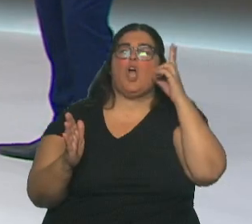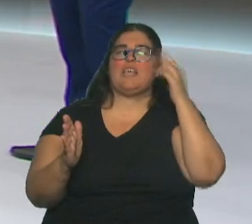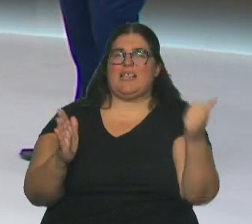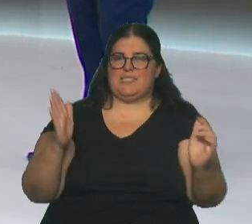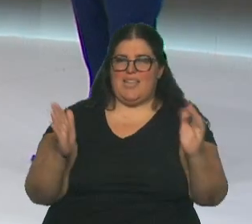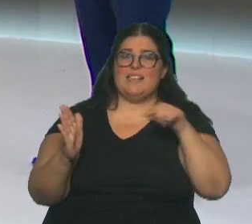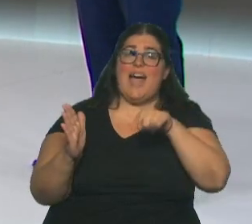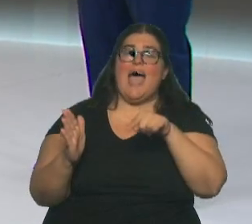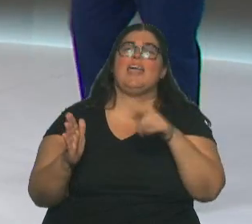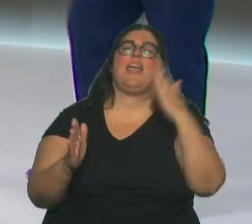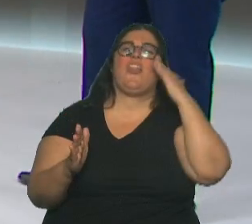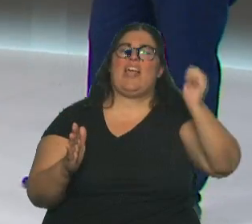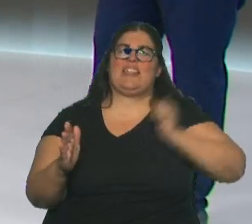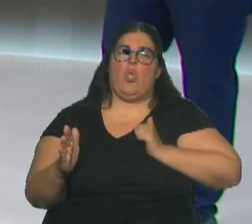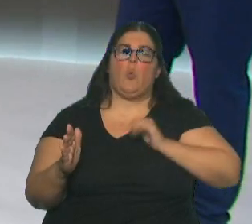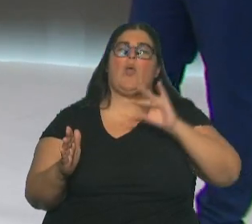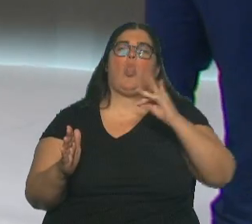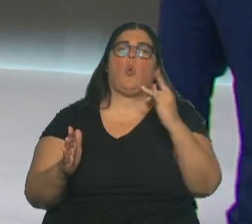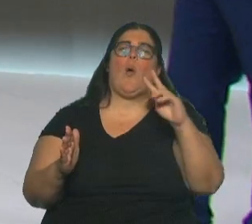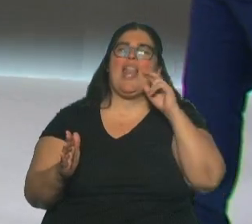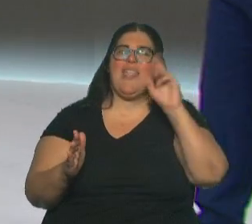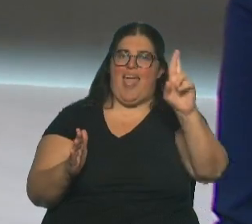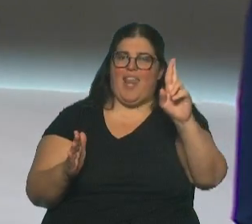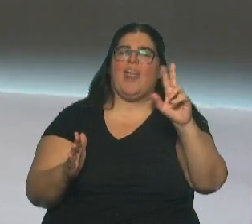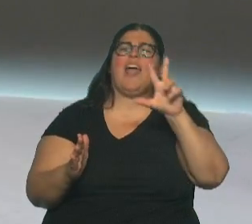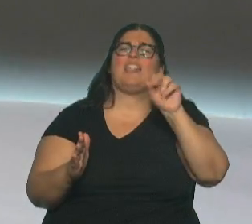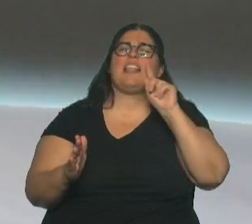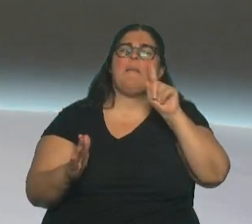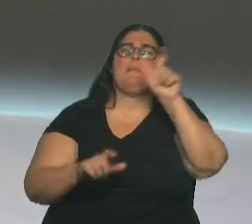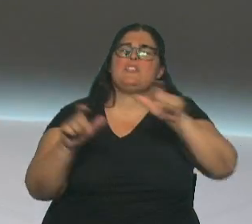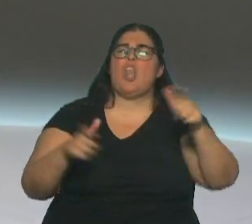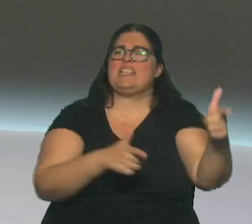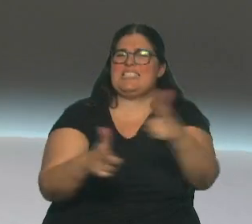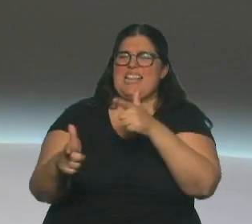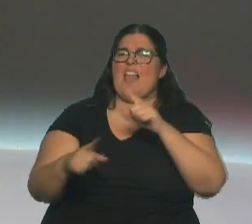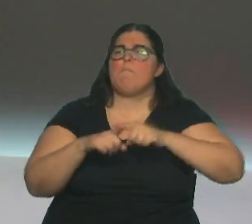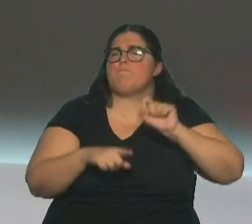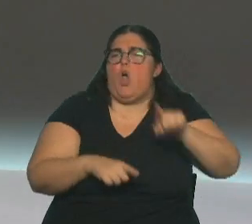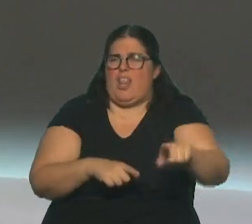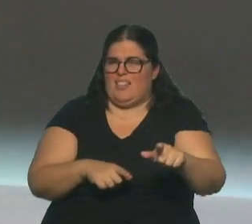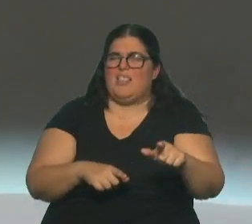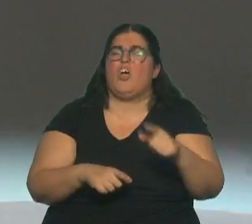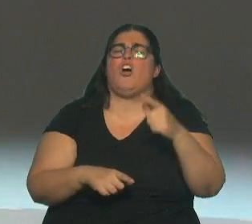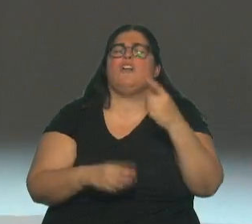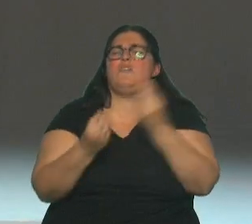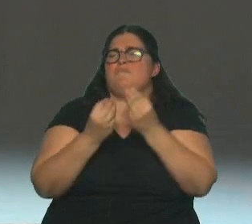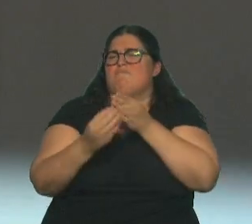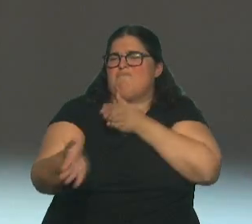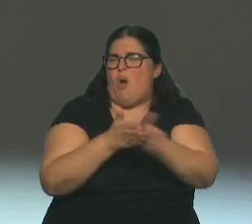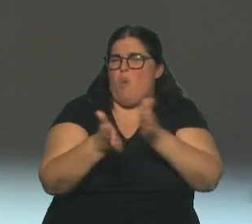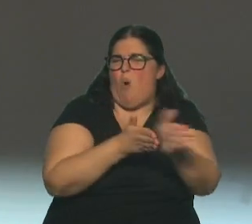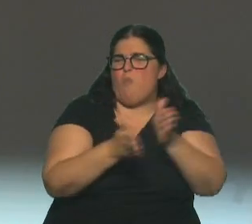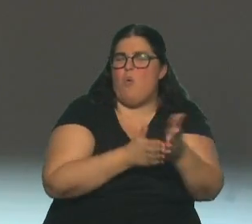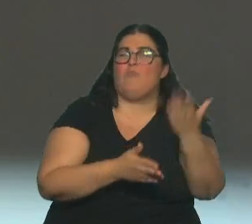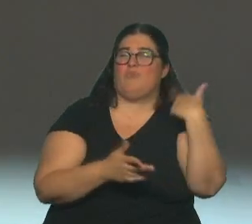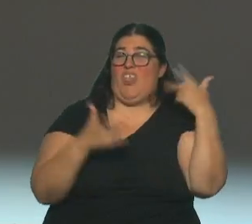1957-1986, allí la dictadura de los Duvalier, más de 30.000 asesinatos políticos, cientos de miles de exiliados. Decíamos,